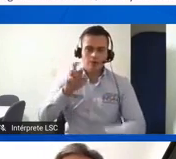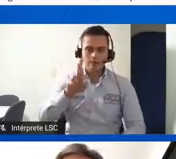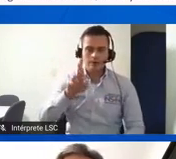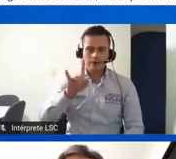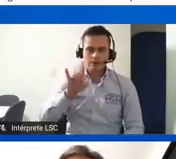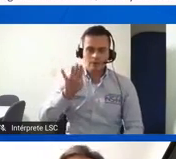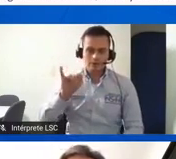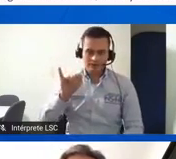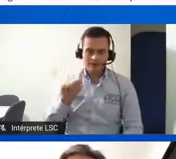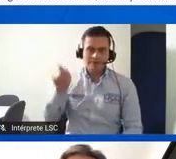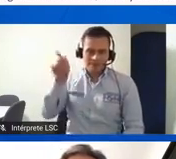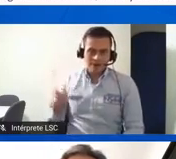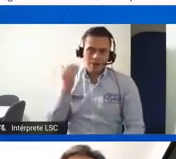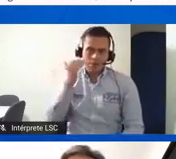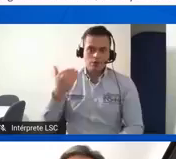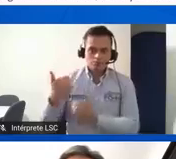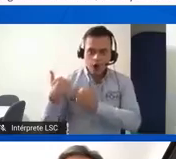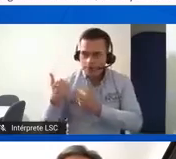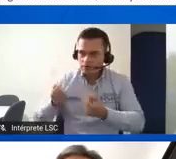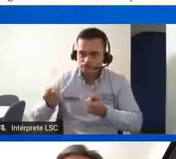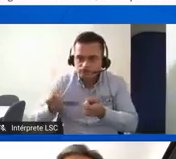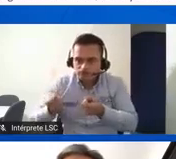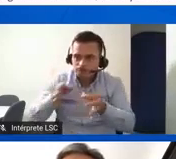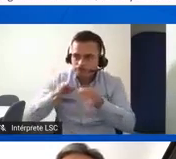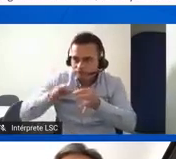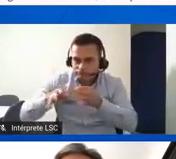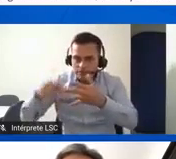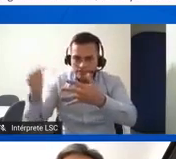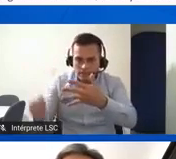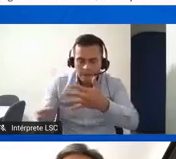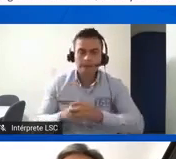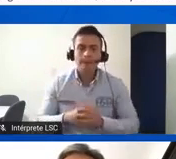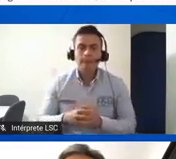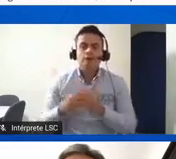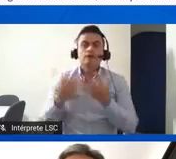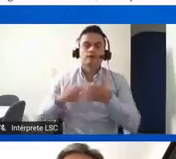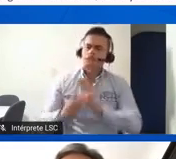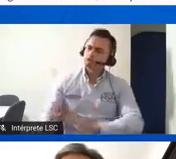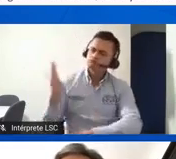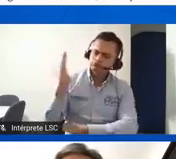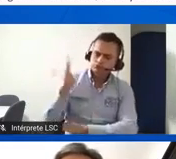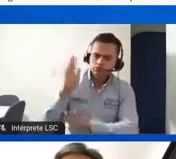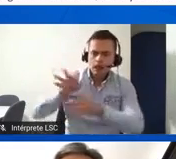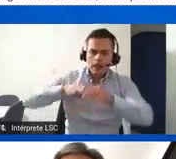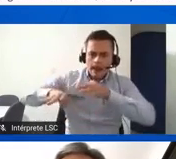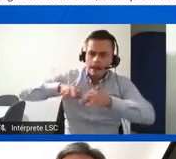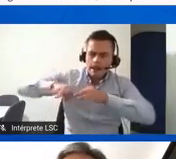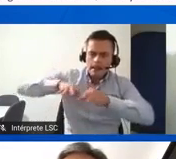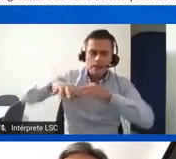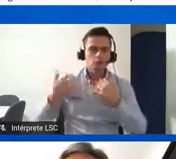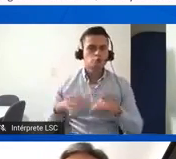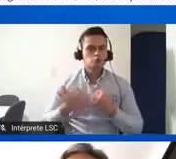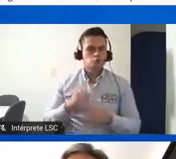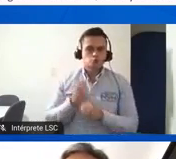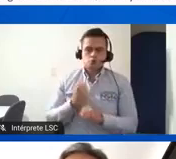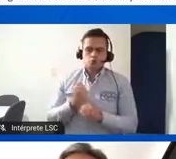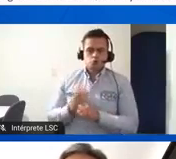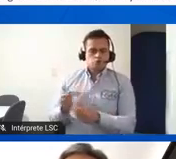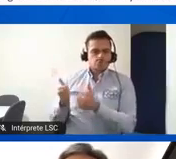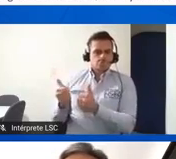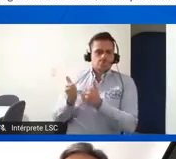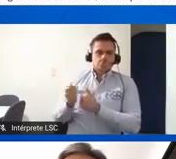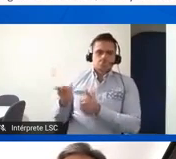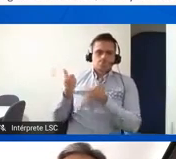Chaui, y ellos como ponentes hicieron una labor excelente, maravillosa.